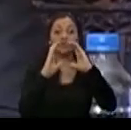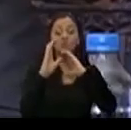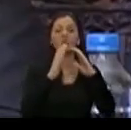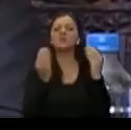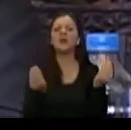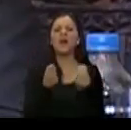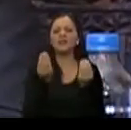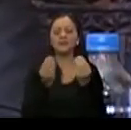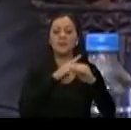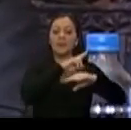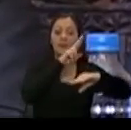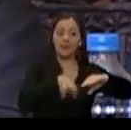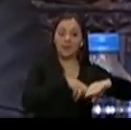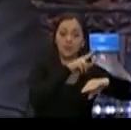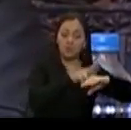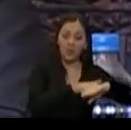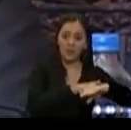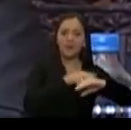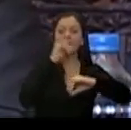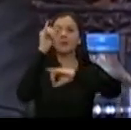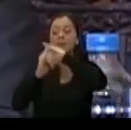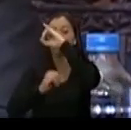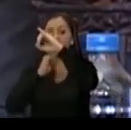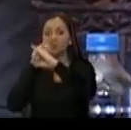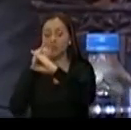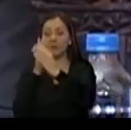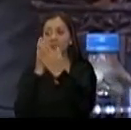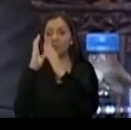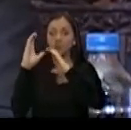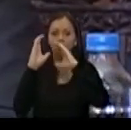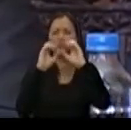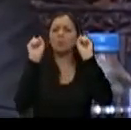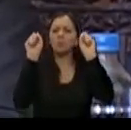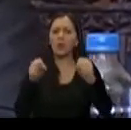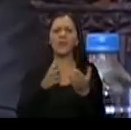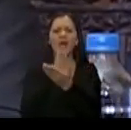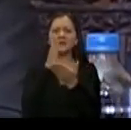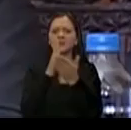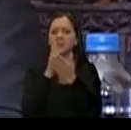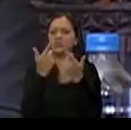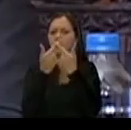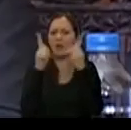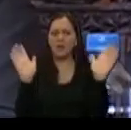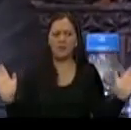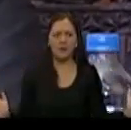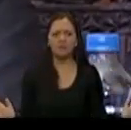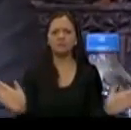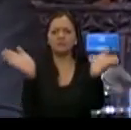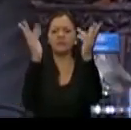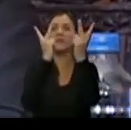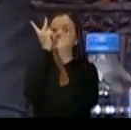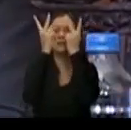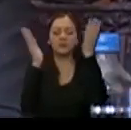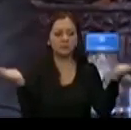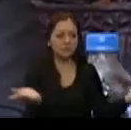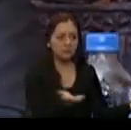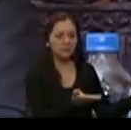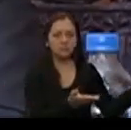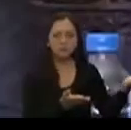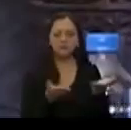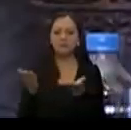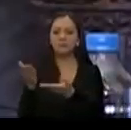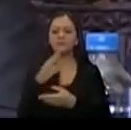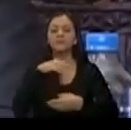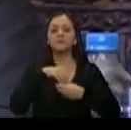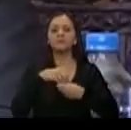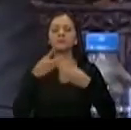nacionales como internacionales, tengan todos los accesos posibles para la visita del Papa. Hemos